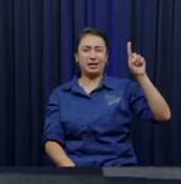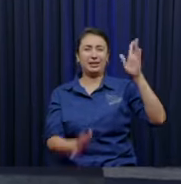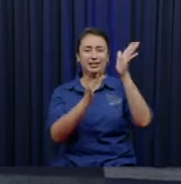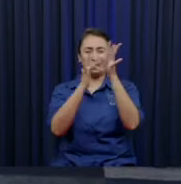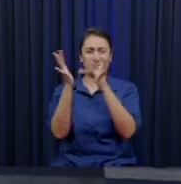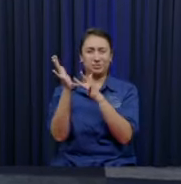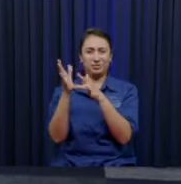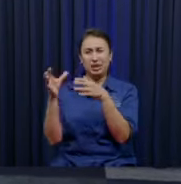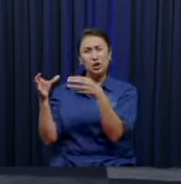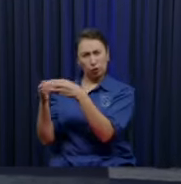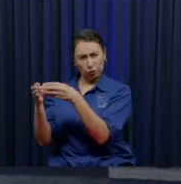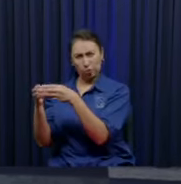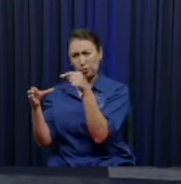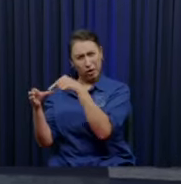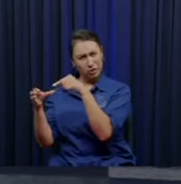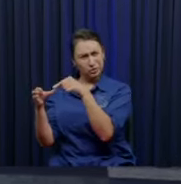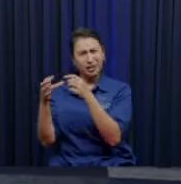ahora.